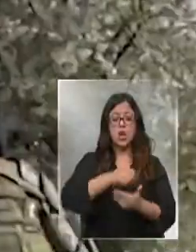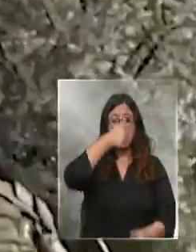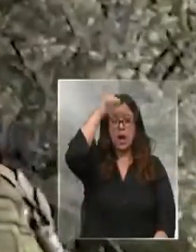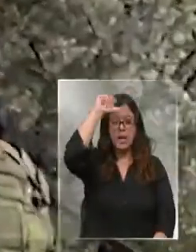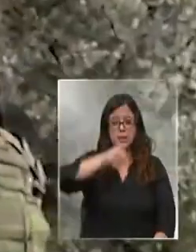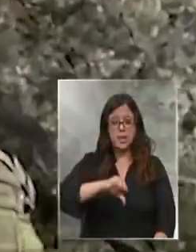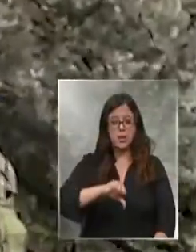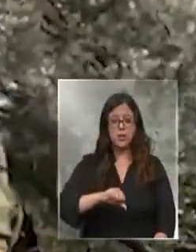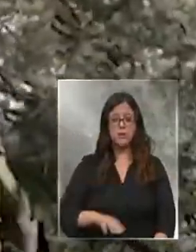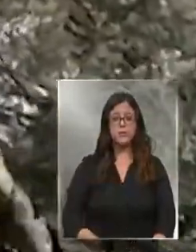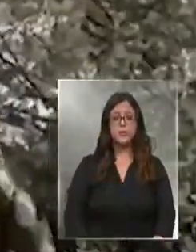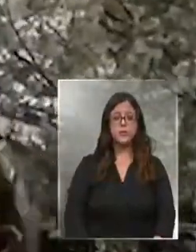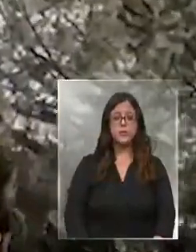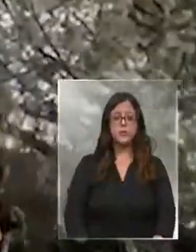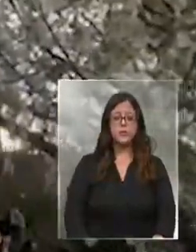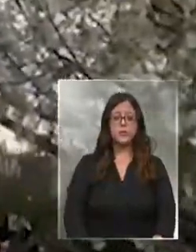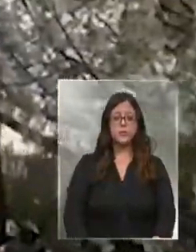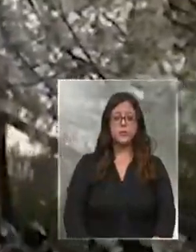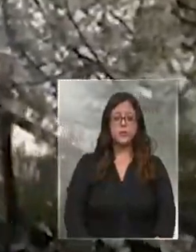grupo.